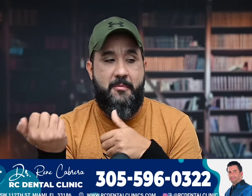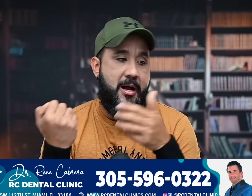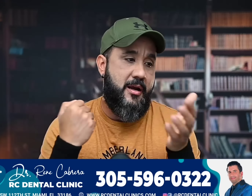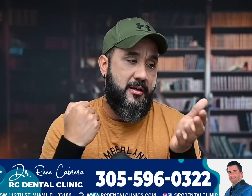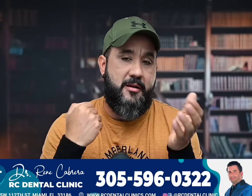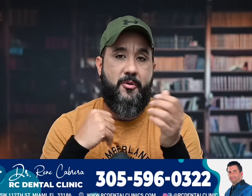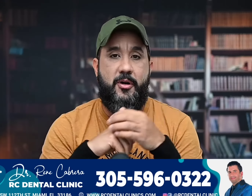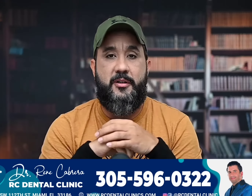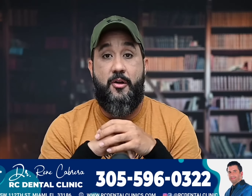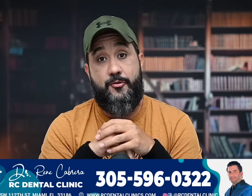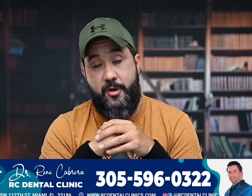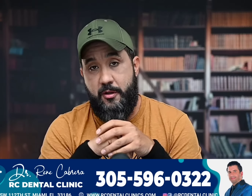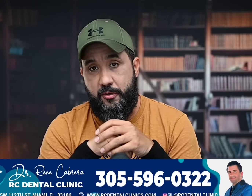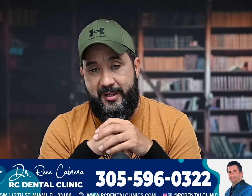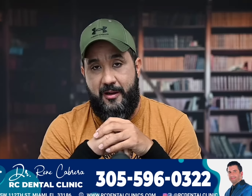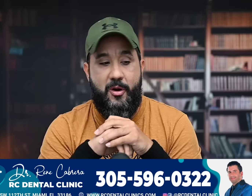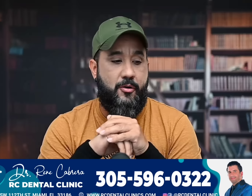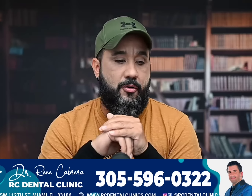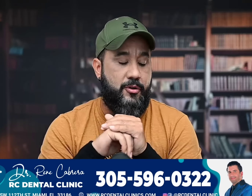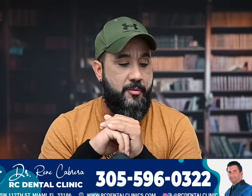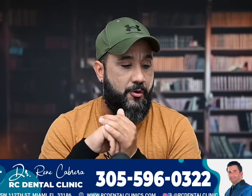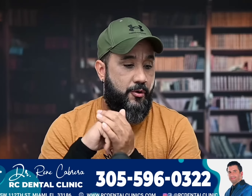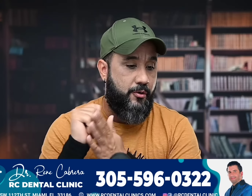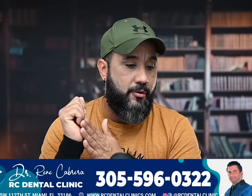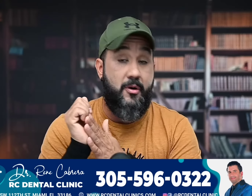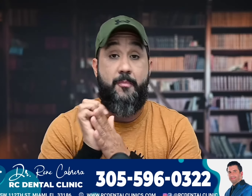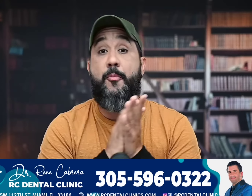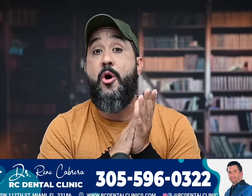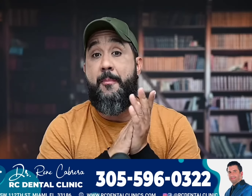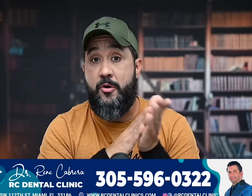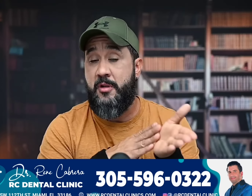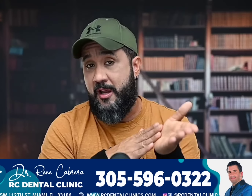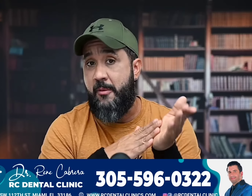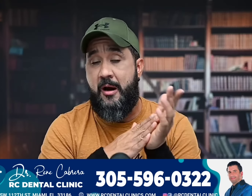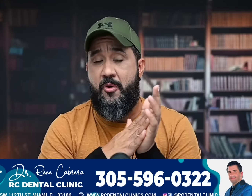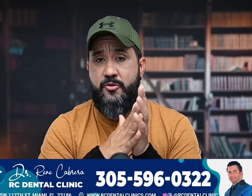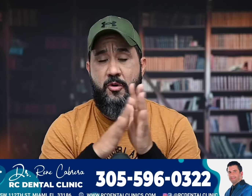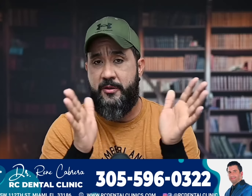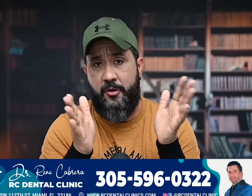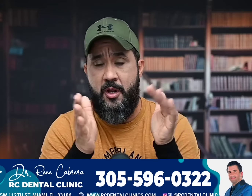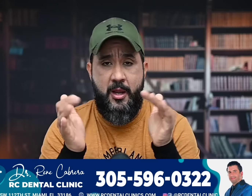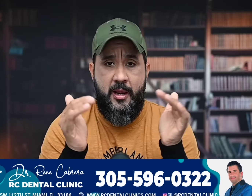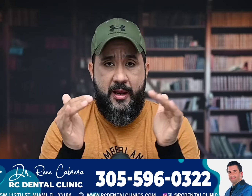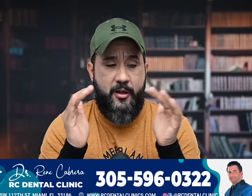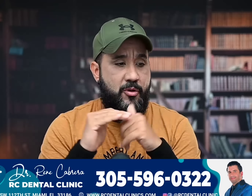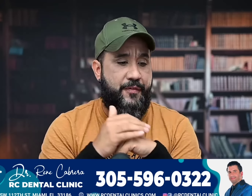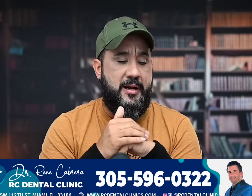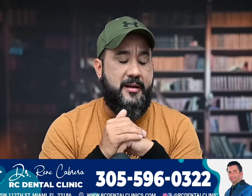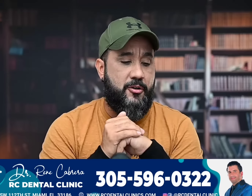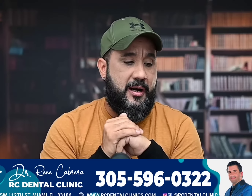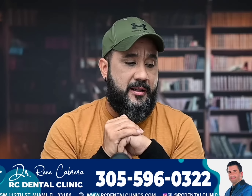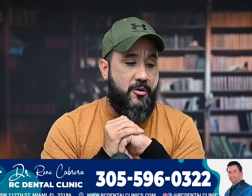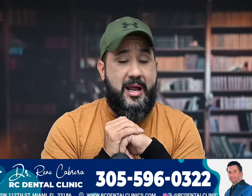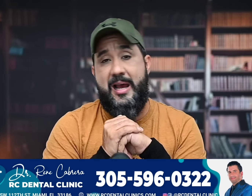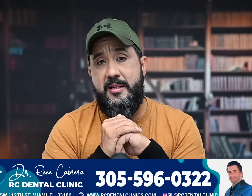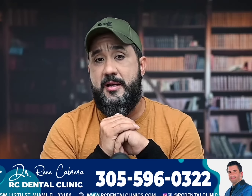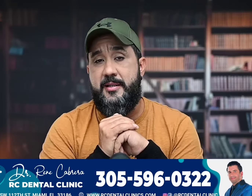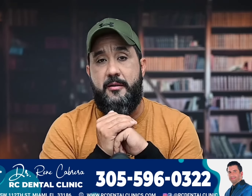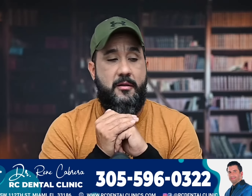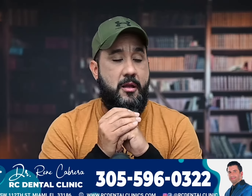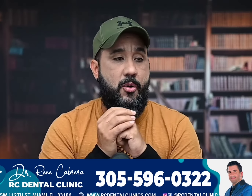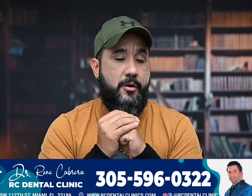tipo Alemania tipo Estados Unidos desde luego o tipo el propio Japón del que hablábamos hace un momento eh Sudáfrica está en otra categoría